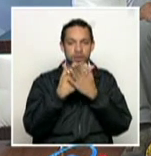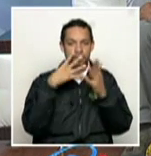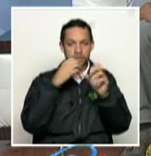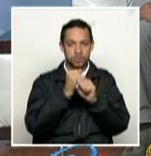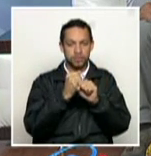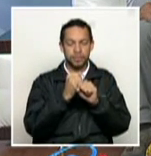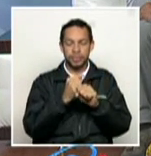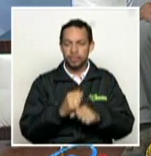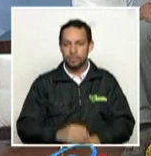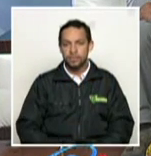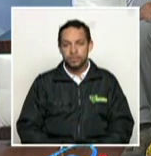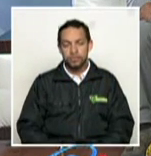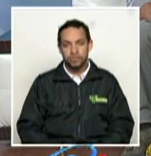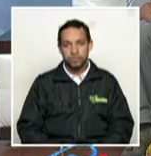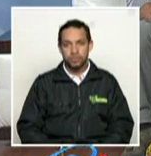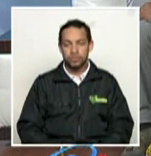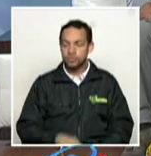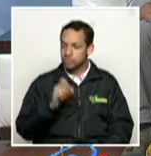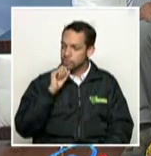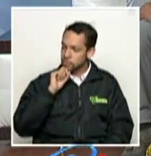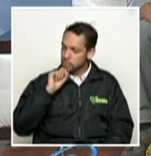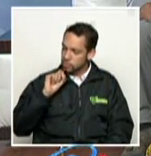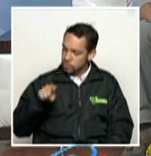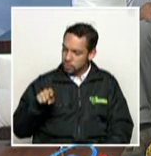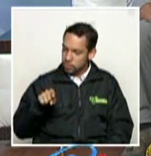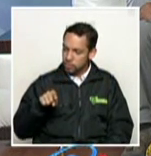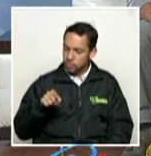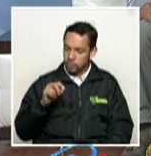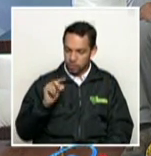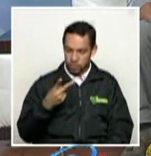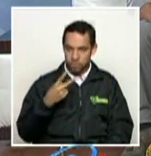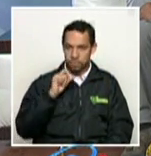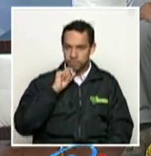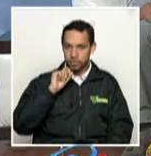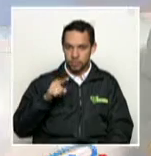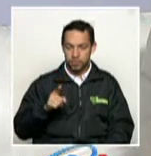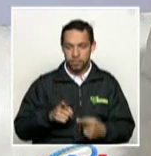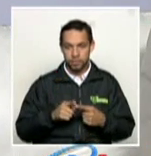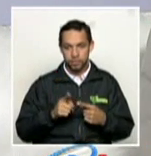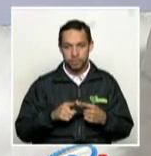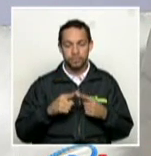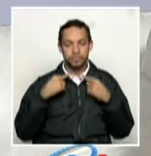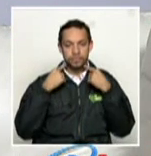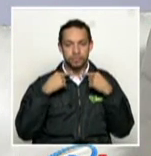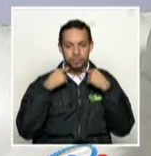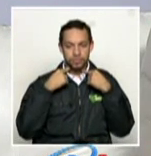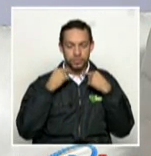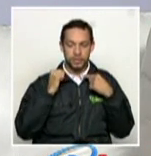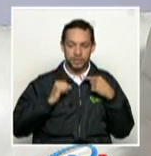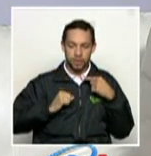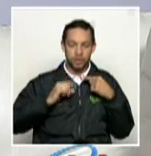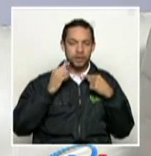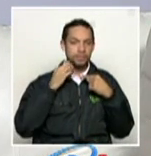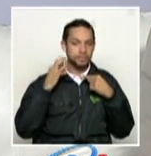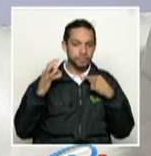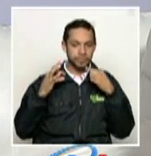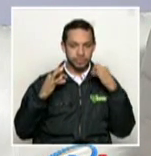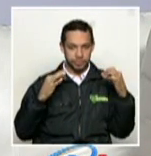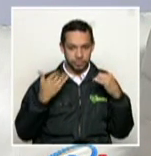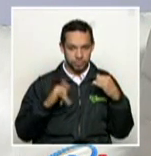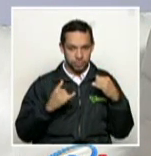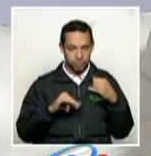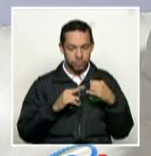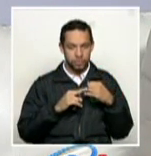noches. Yo quería preguntarle, doctor, tengo dos preguntitas. Vea, a mí me sacaron la tiroides hace 4 años porque tenía